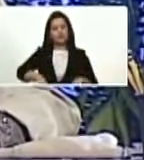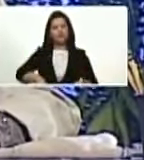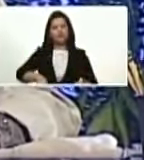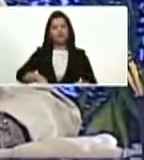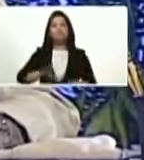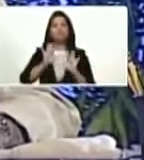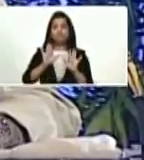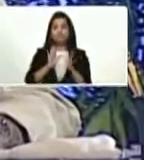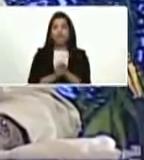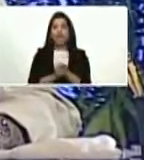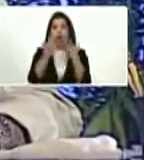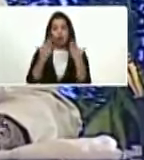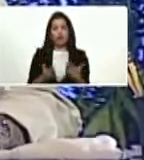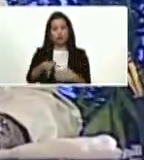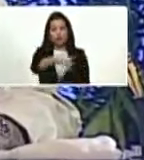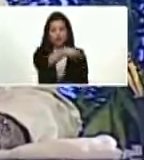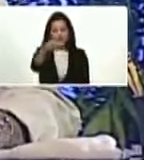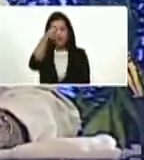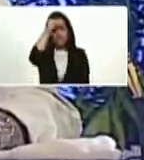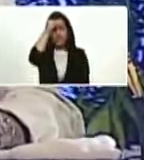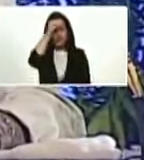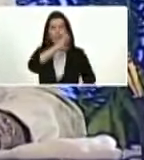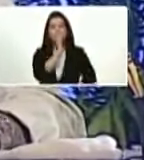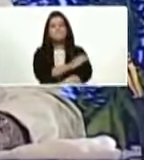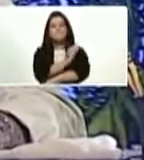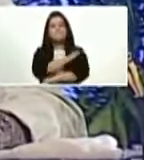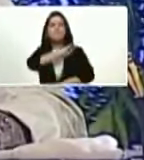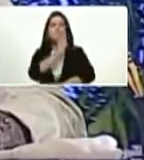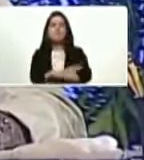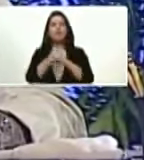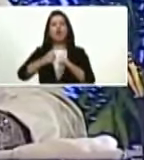tomemos el concepto, un poder económico,